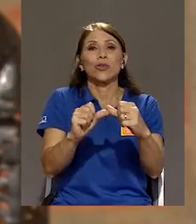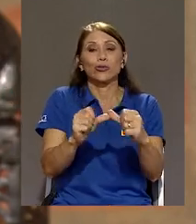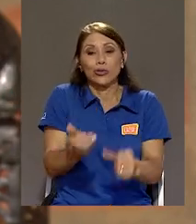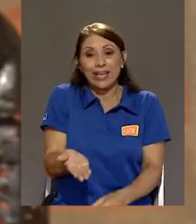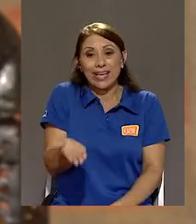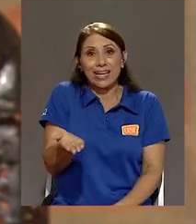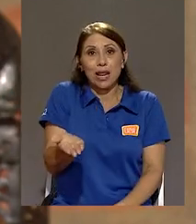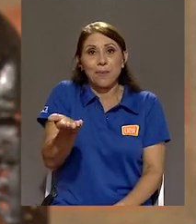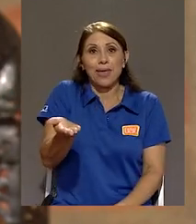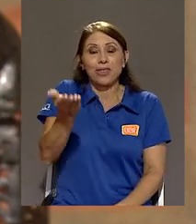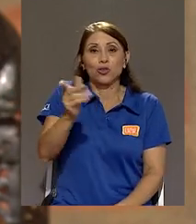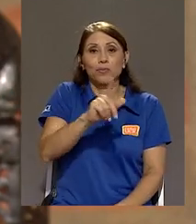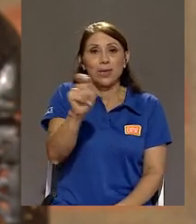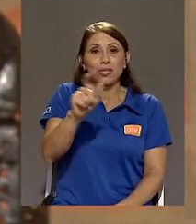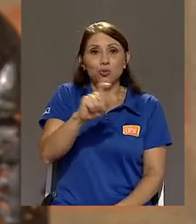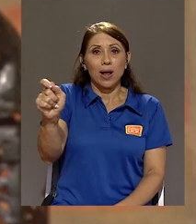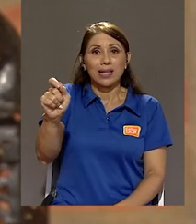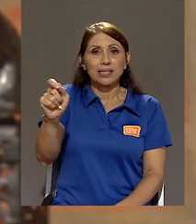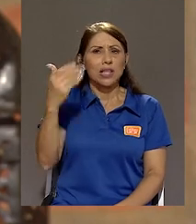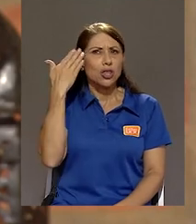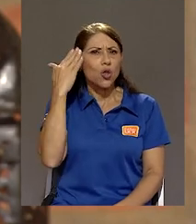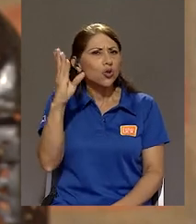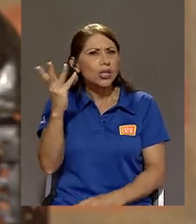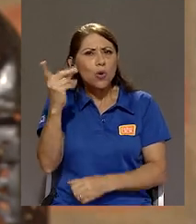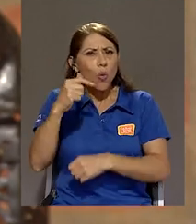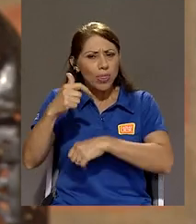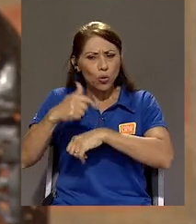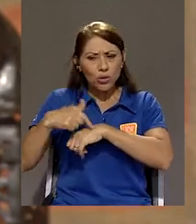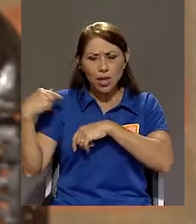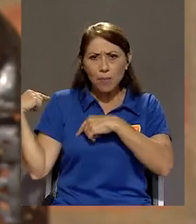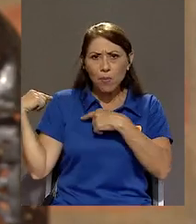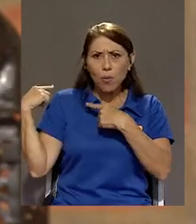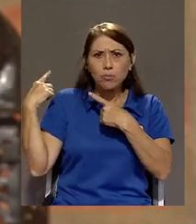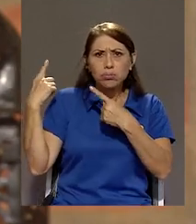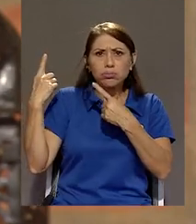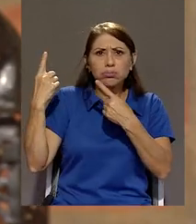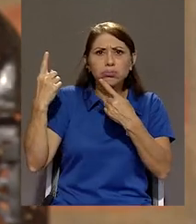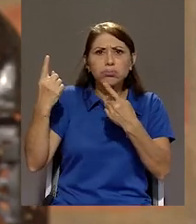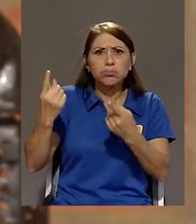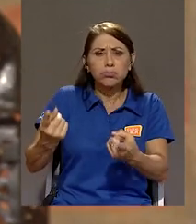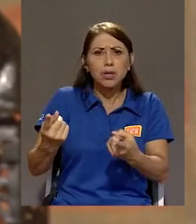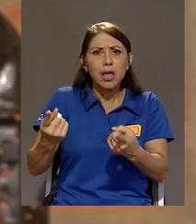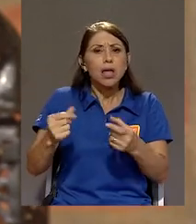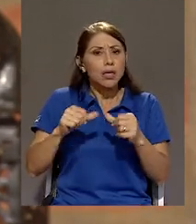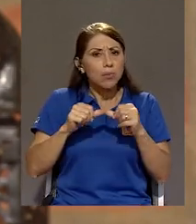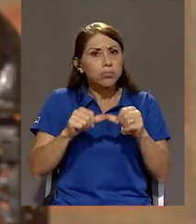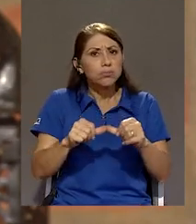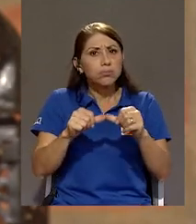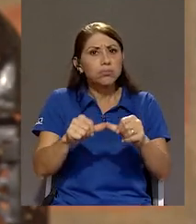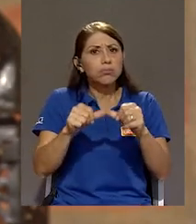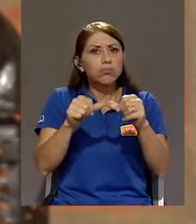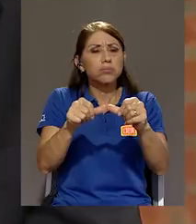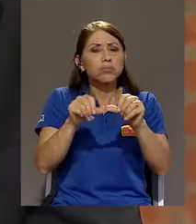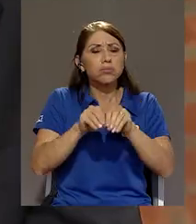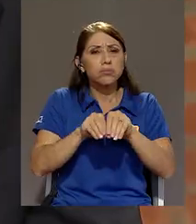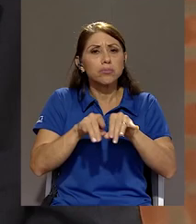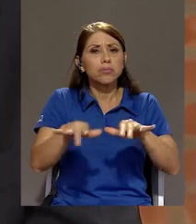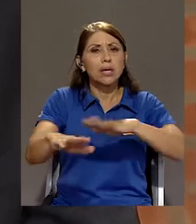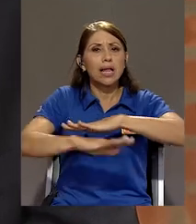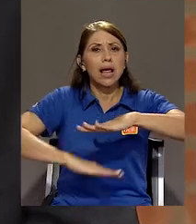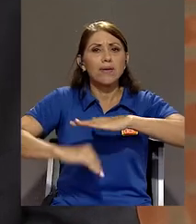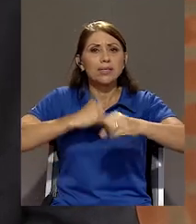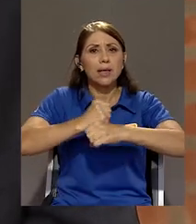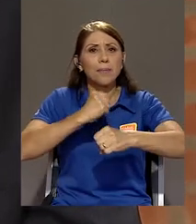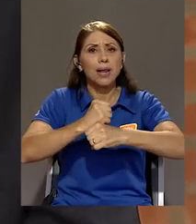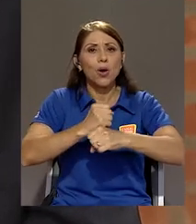tener una seguidilla tan larga, tan prolongada de expansión en la base de empleo.